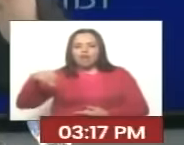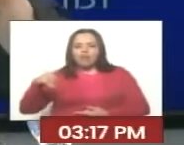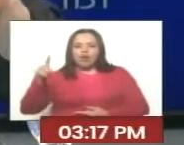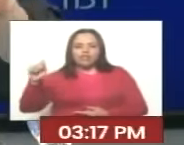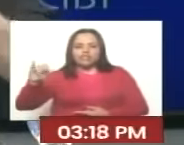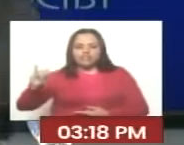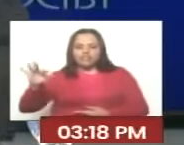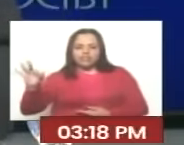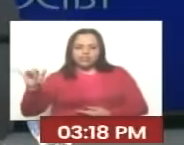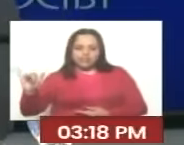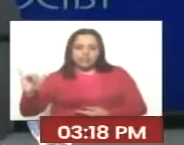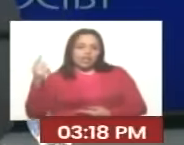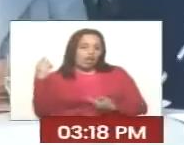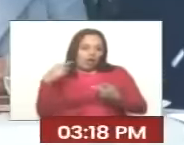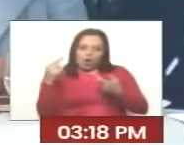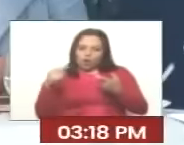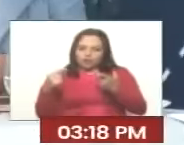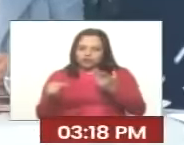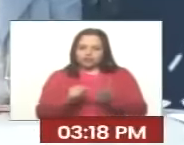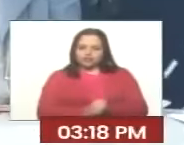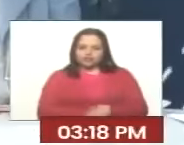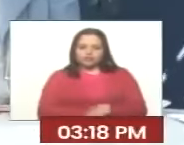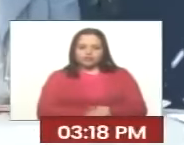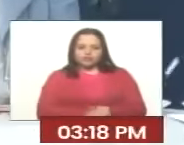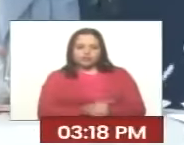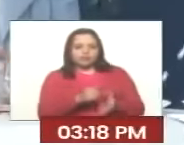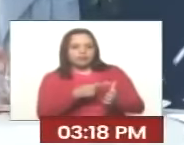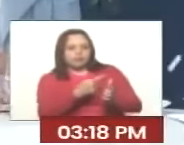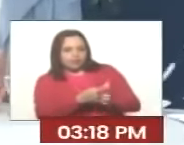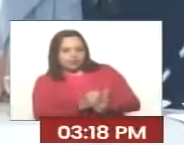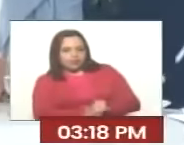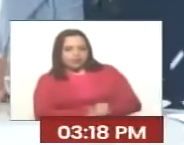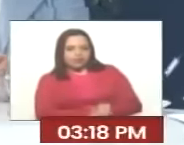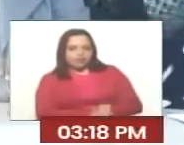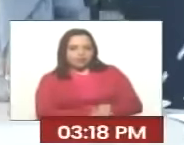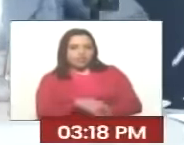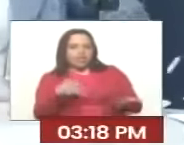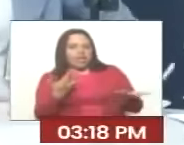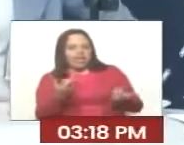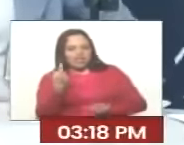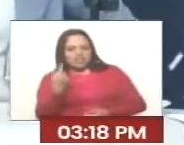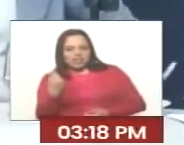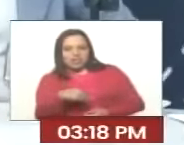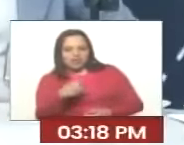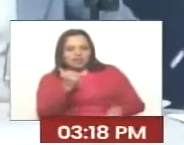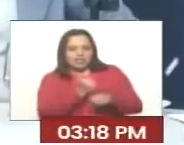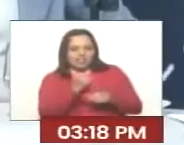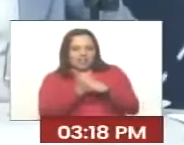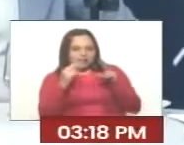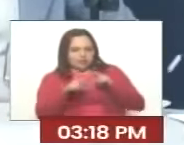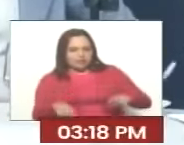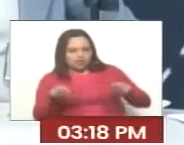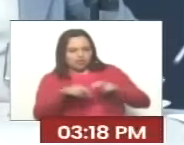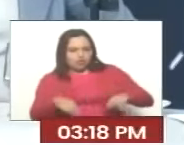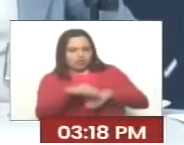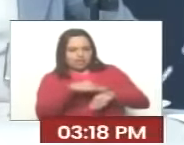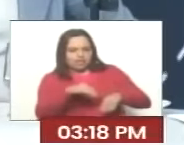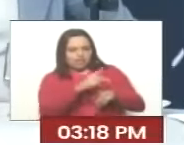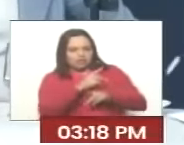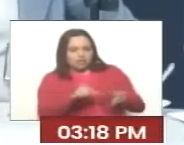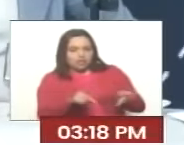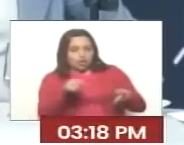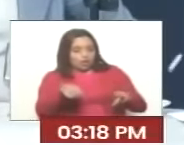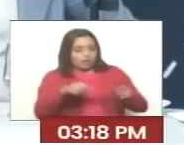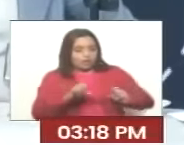otras. Ahora, ¿cuáles son los casos que tiene para trabajar el Ministerio Público? Estamos empezando el año, fiscal.